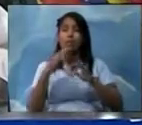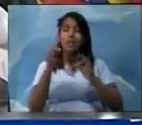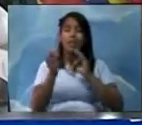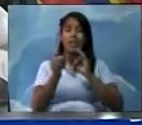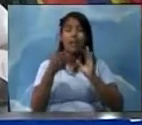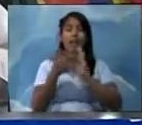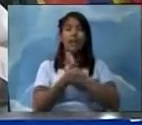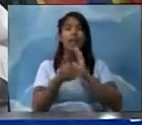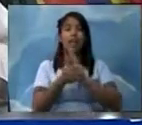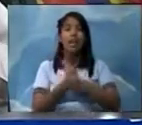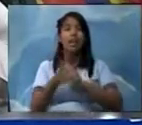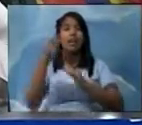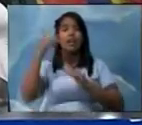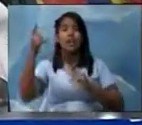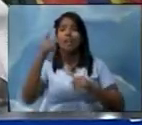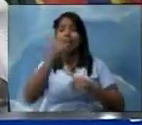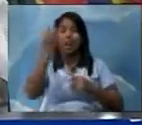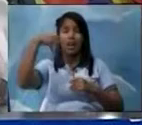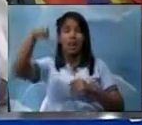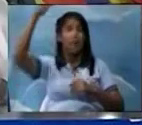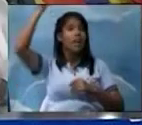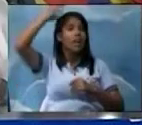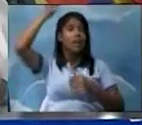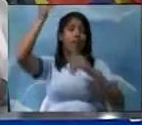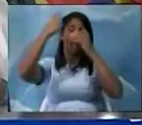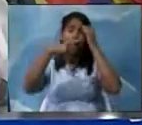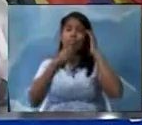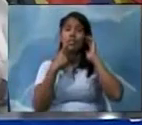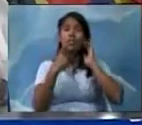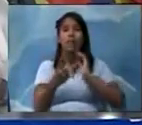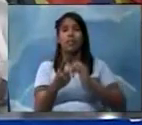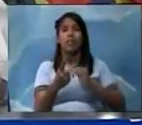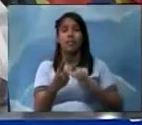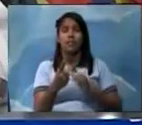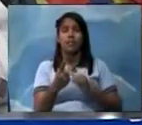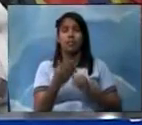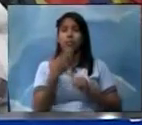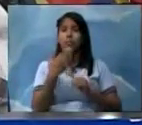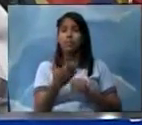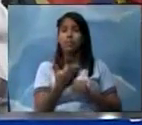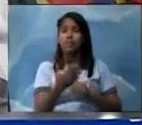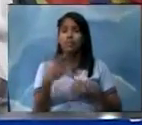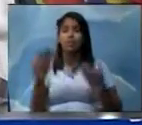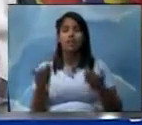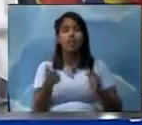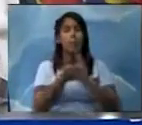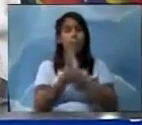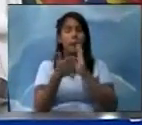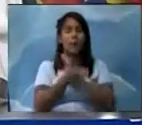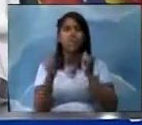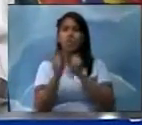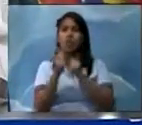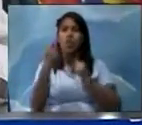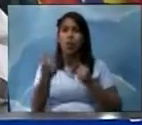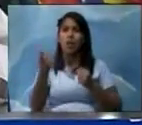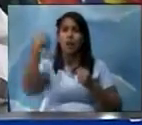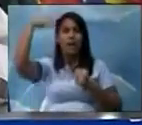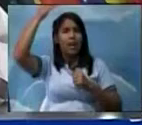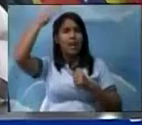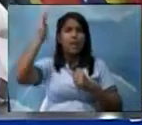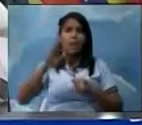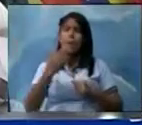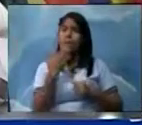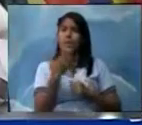que el rey demanda porque el asunto que el rey demanda pasa con el asunto que el rey